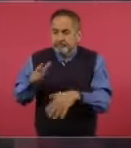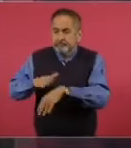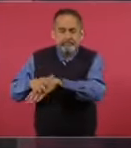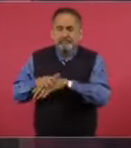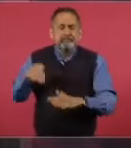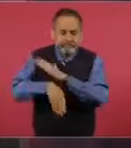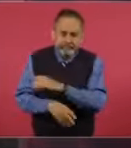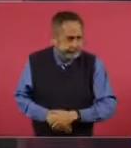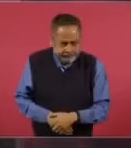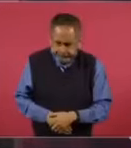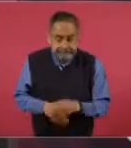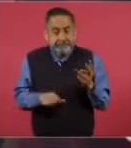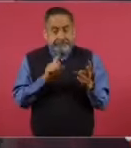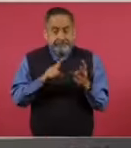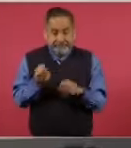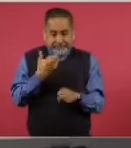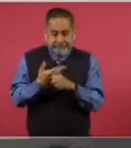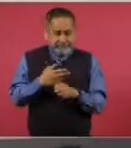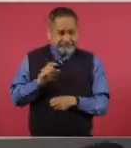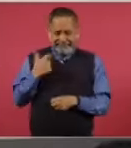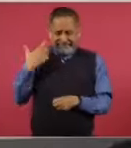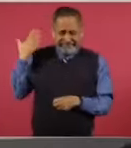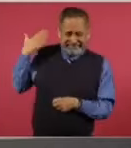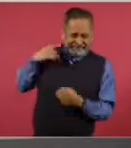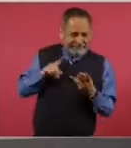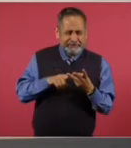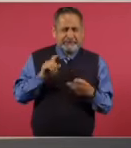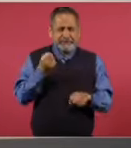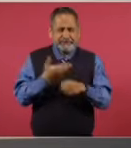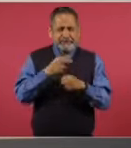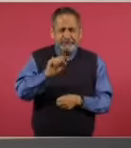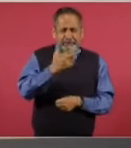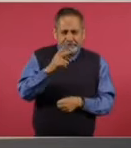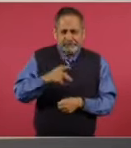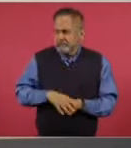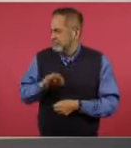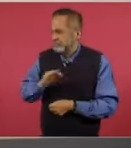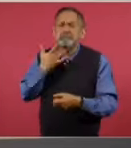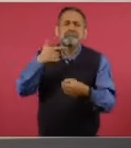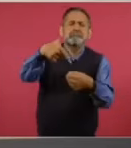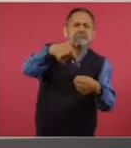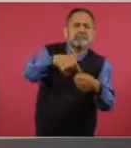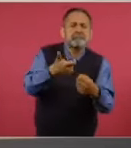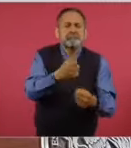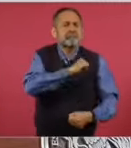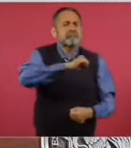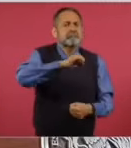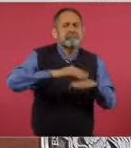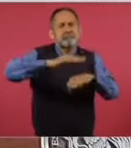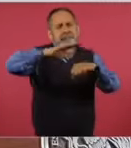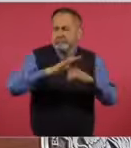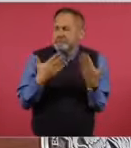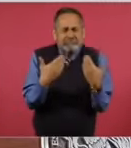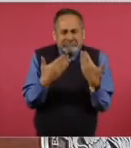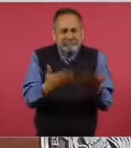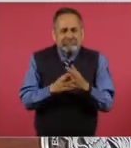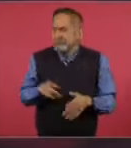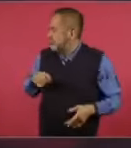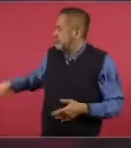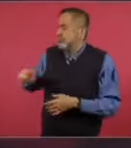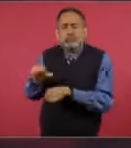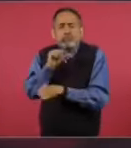industrial. Luego otro secretario de Hacienda reciente dijo que podían aumentar los precios de las gasolinas porque la mayoría de la gente no tenía